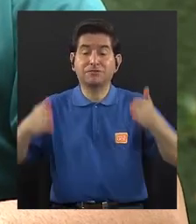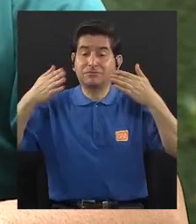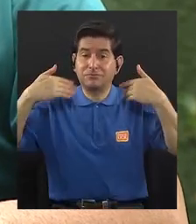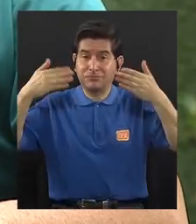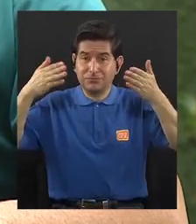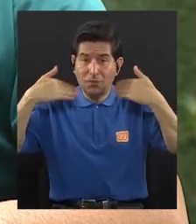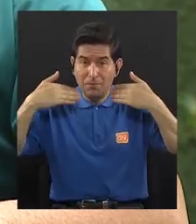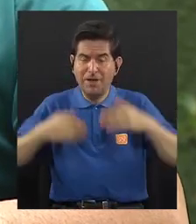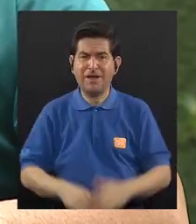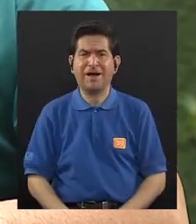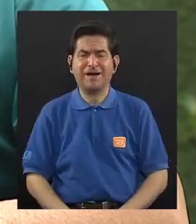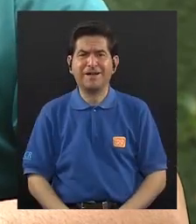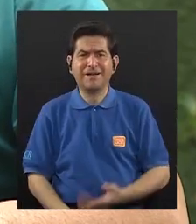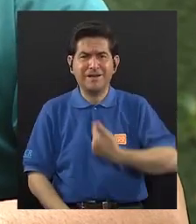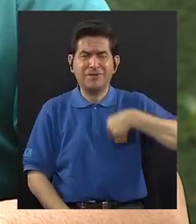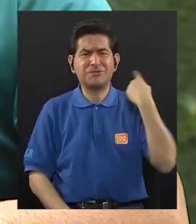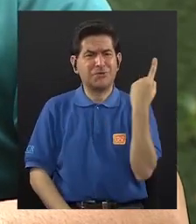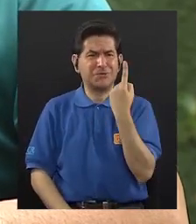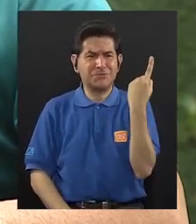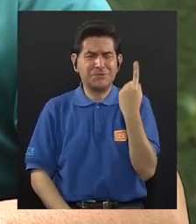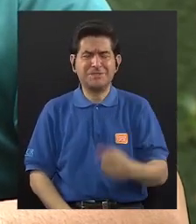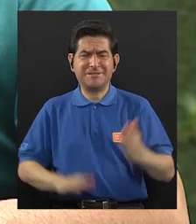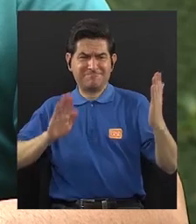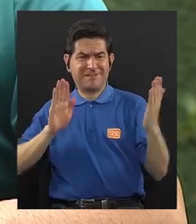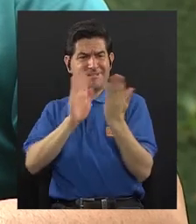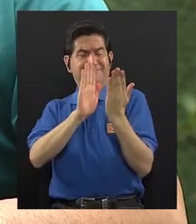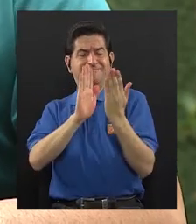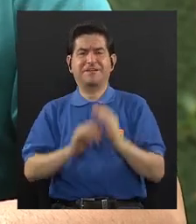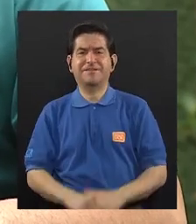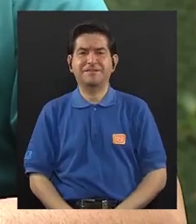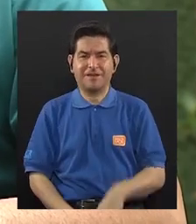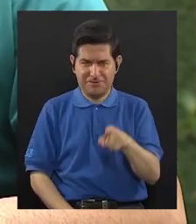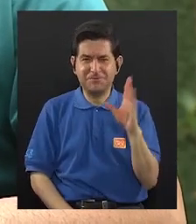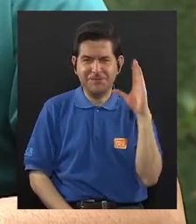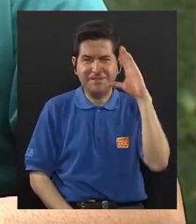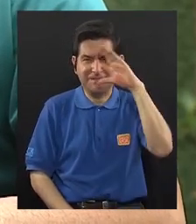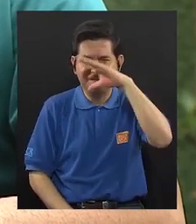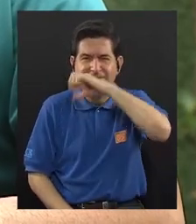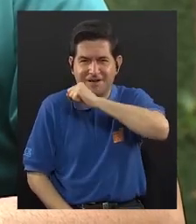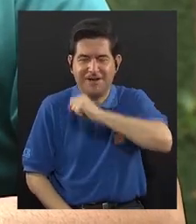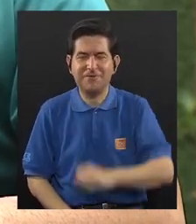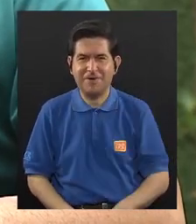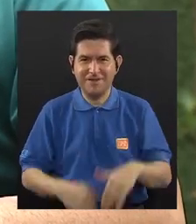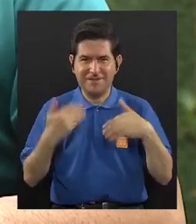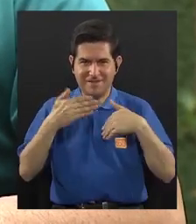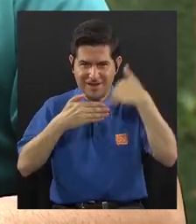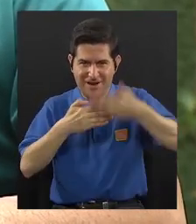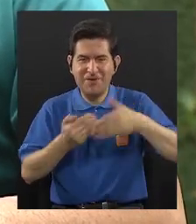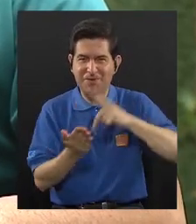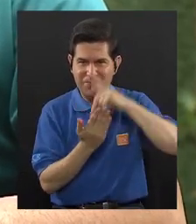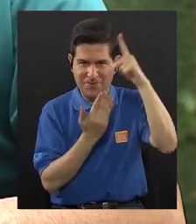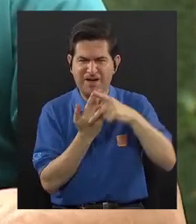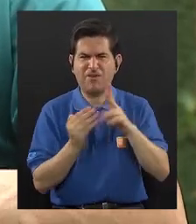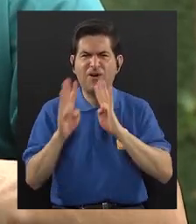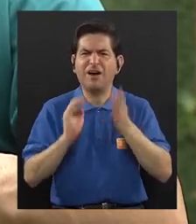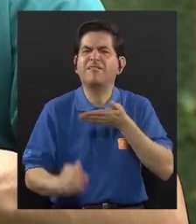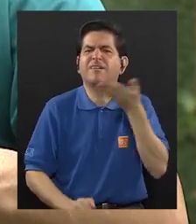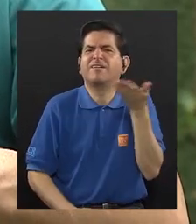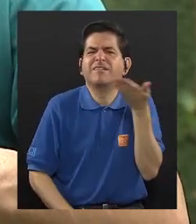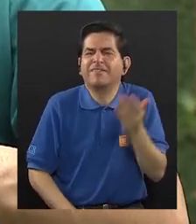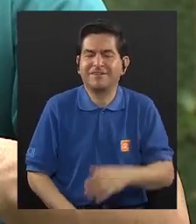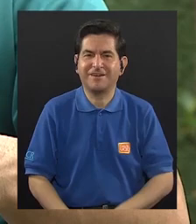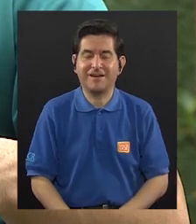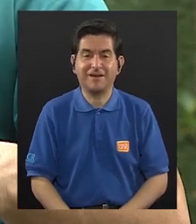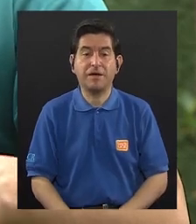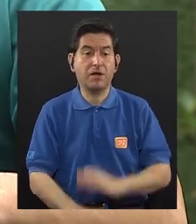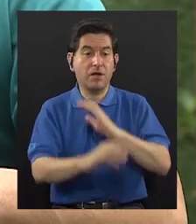tropical pues estamos constantemente expuesto a ellos como ustedes se darán cuenta durante el programa y es que estamos hablando el